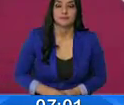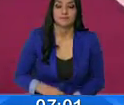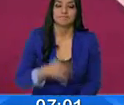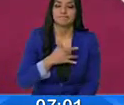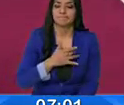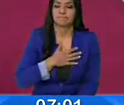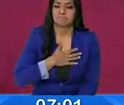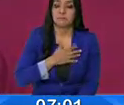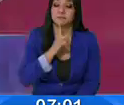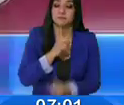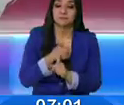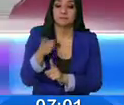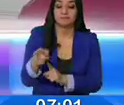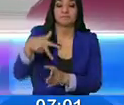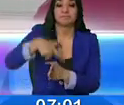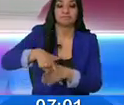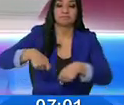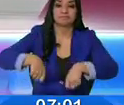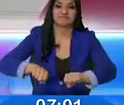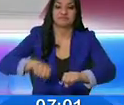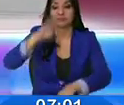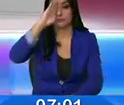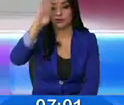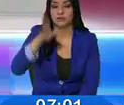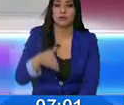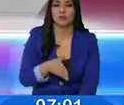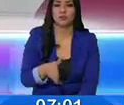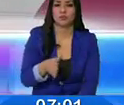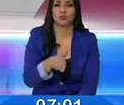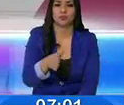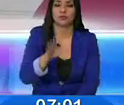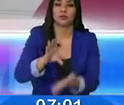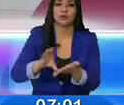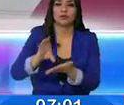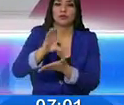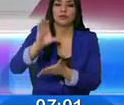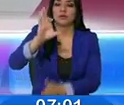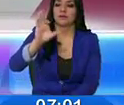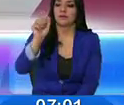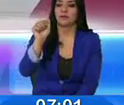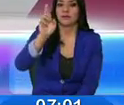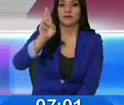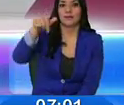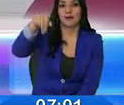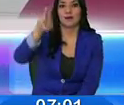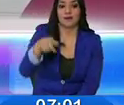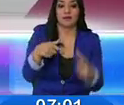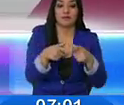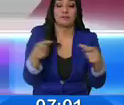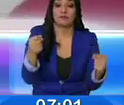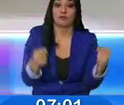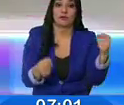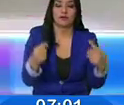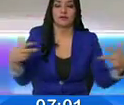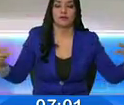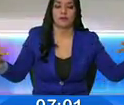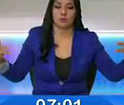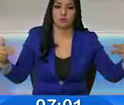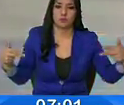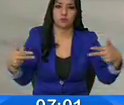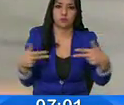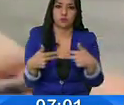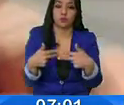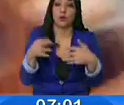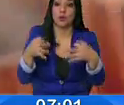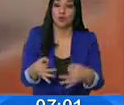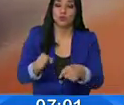dirigía como para el colegio Tarqui. ¿Y la volqueta venía en sentido contrario? La volqueta venía en sentido contrario. Entonces justo se dio la